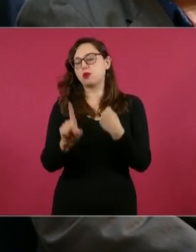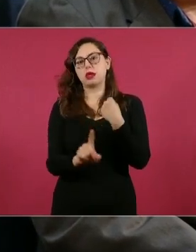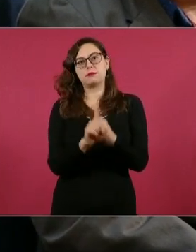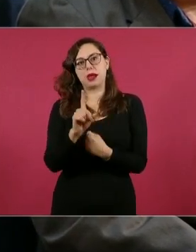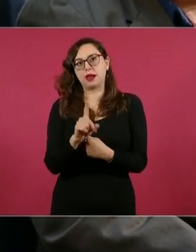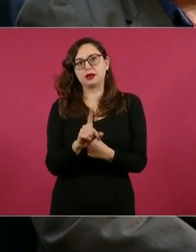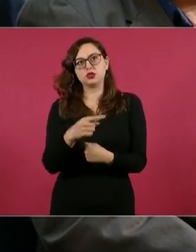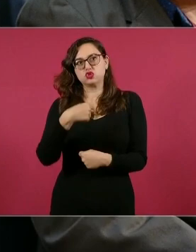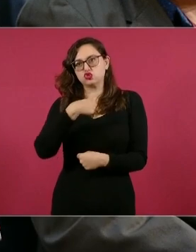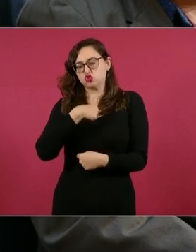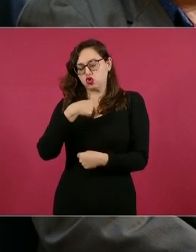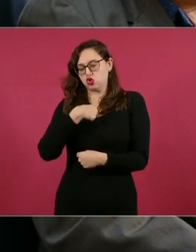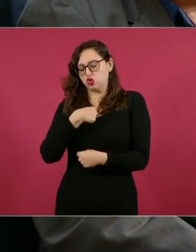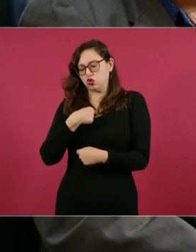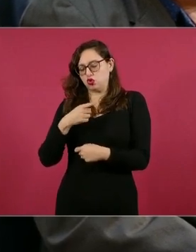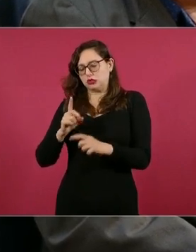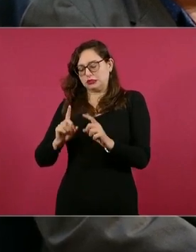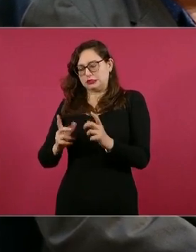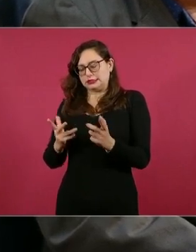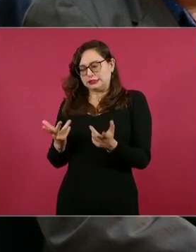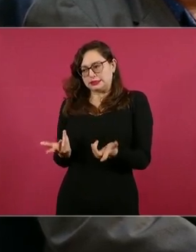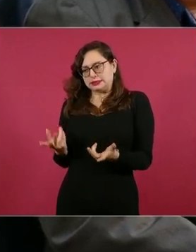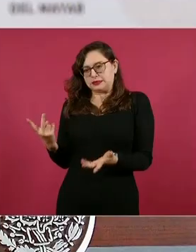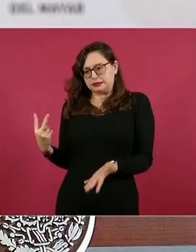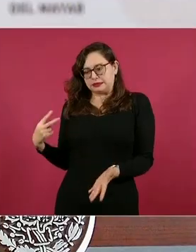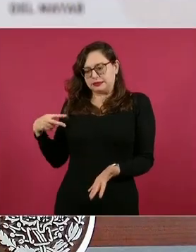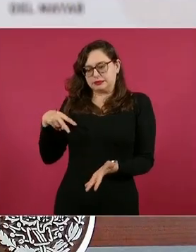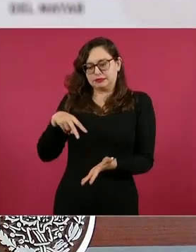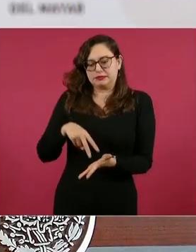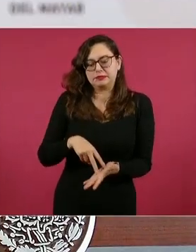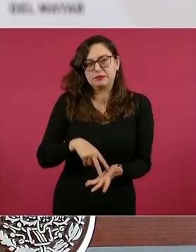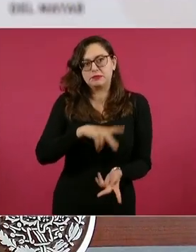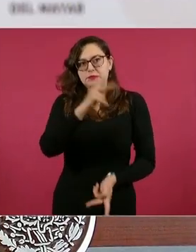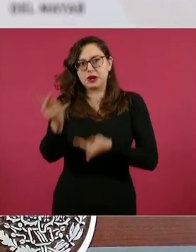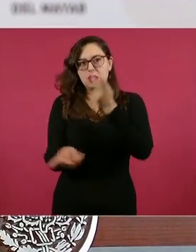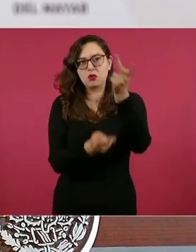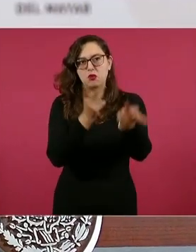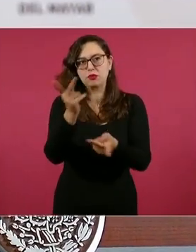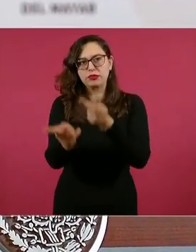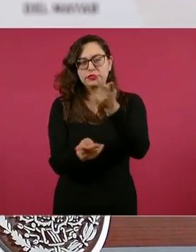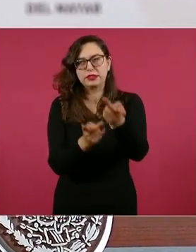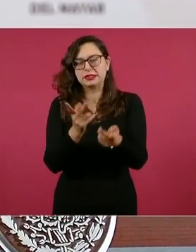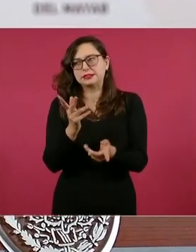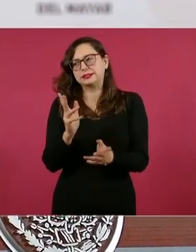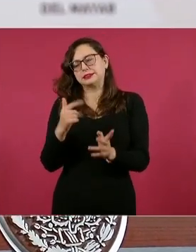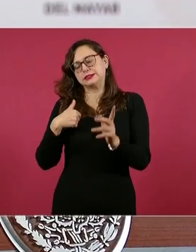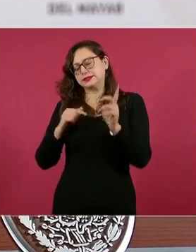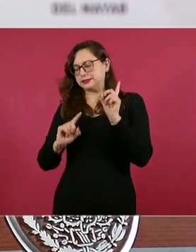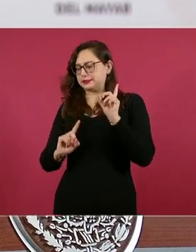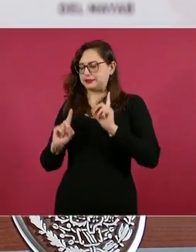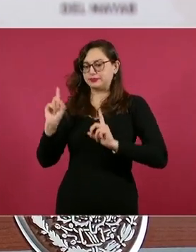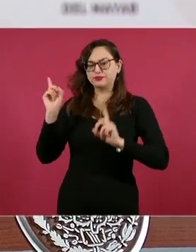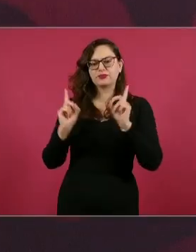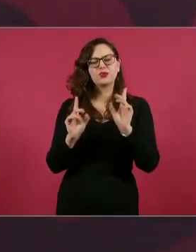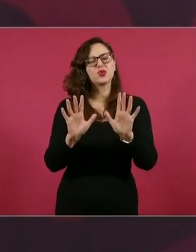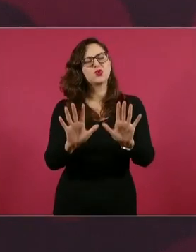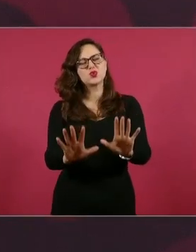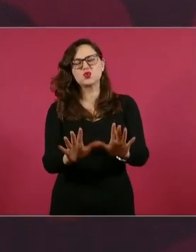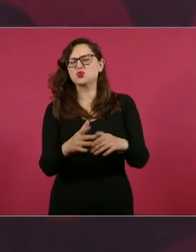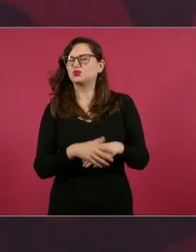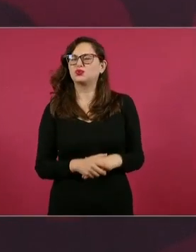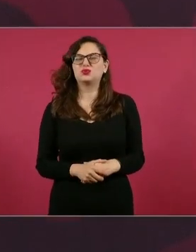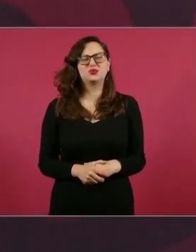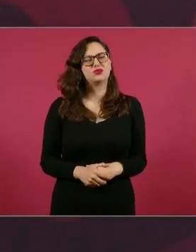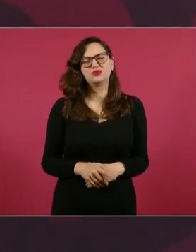mí venir y hacer los planteamientos de los cas ha ningún problema en la en la democracia es es